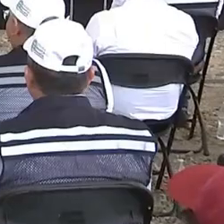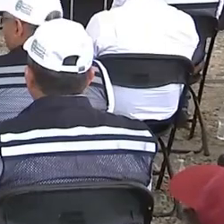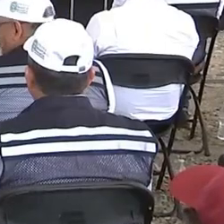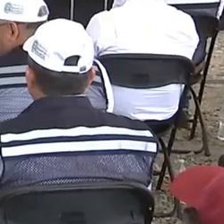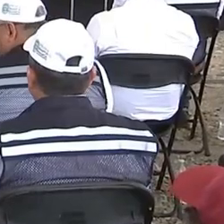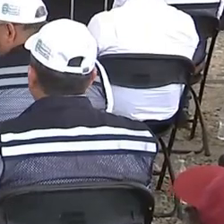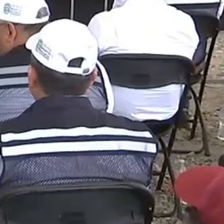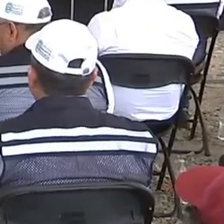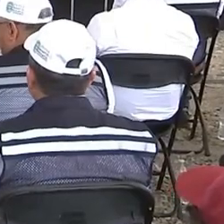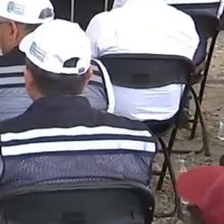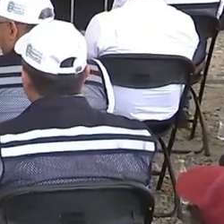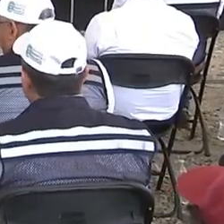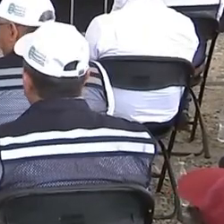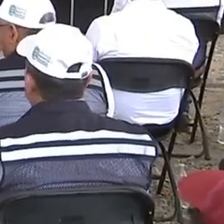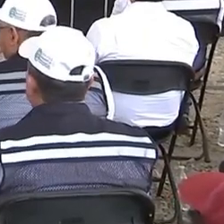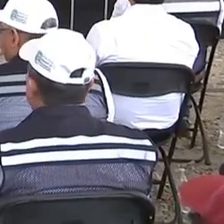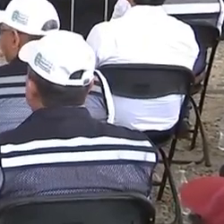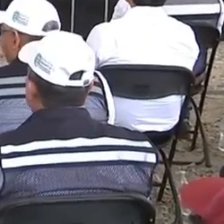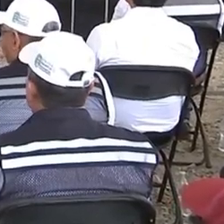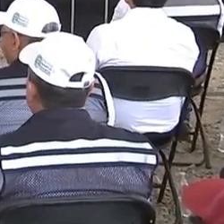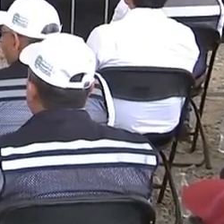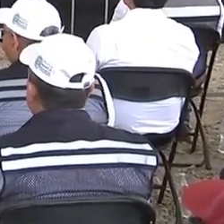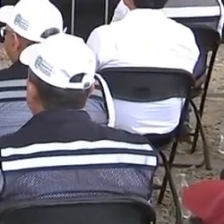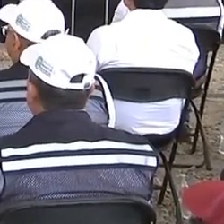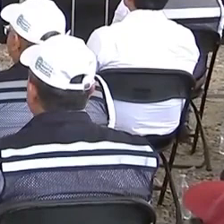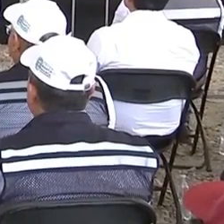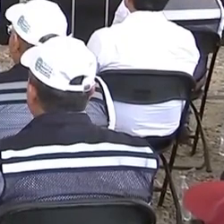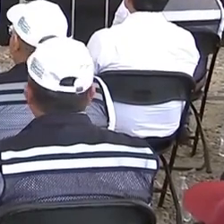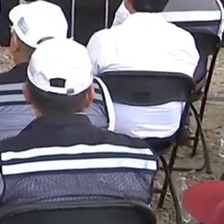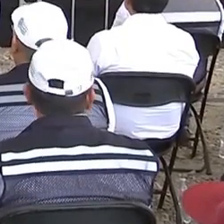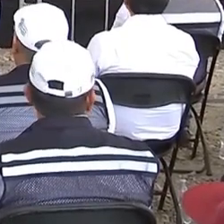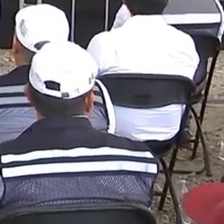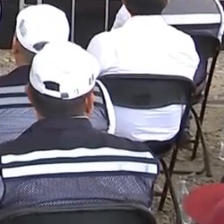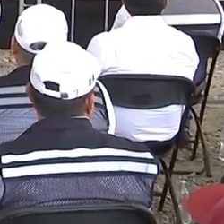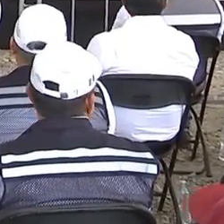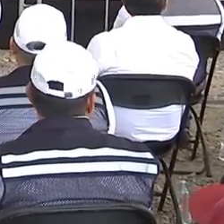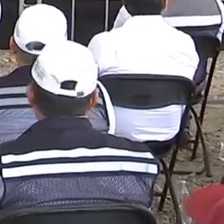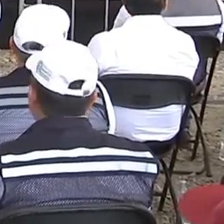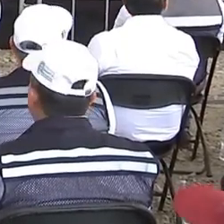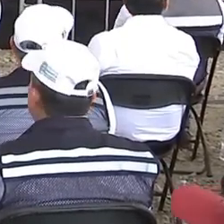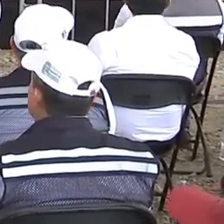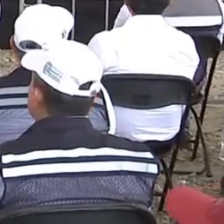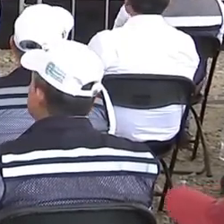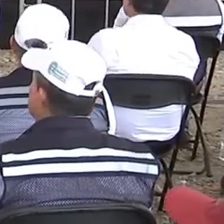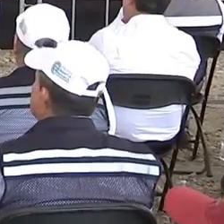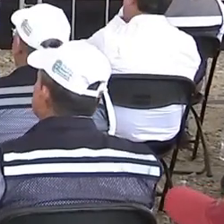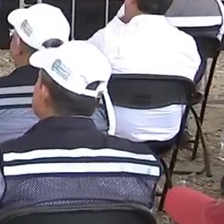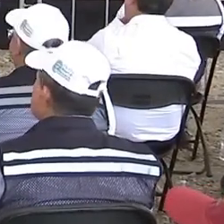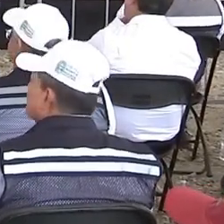A continuación se llevará a cabo la proyección del video Inauguración Presa Santa María.